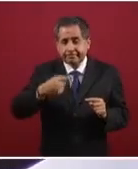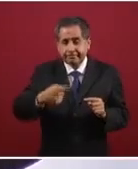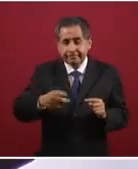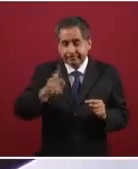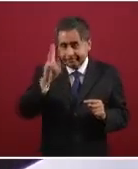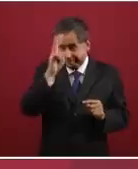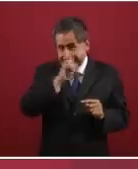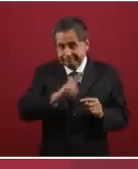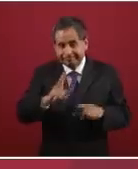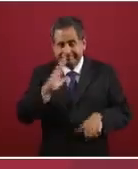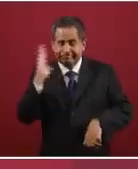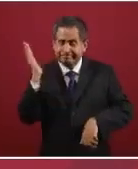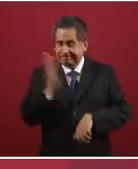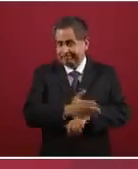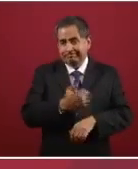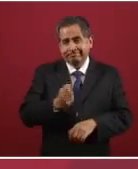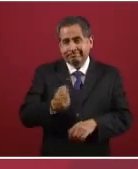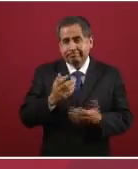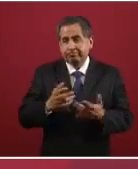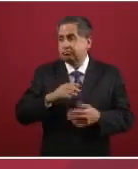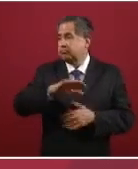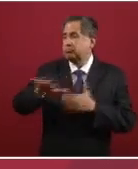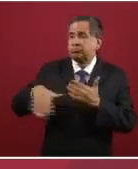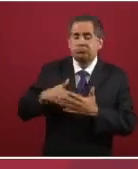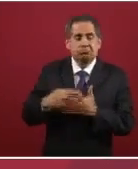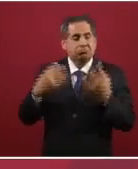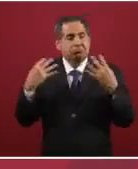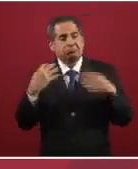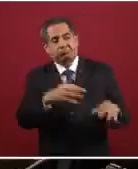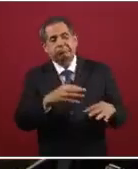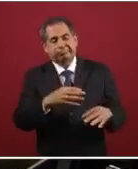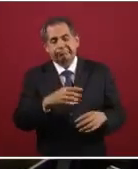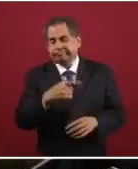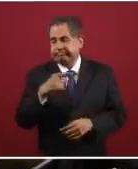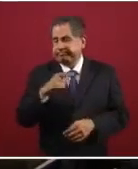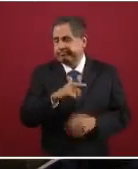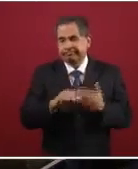la condena social.